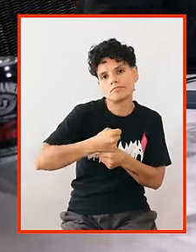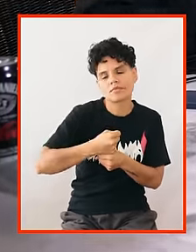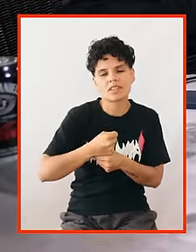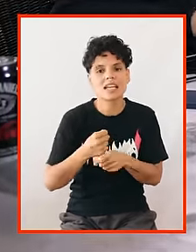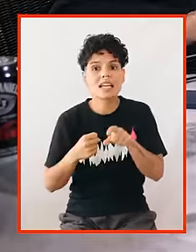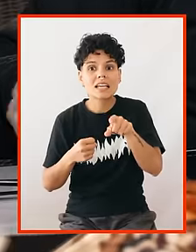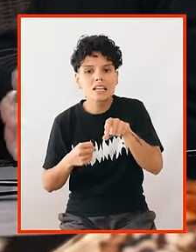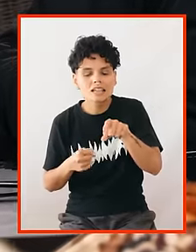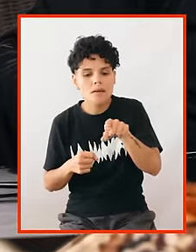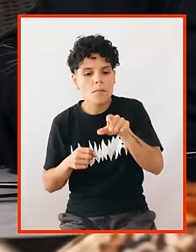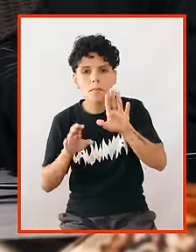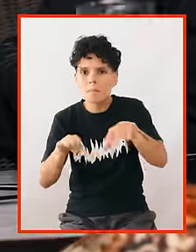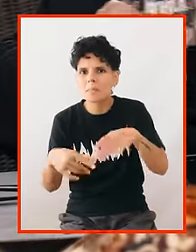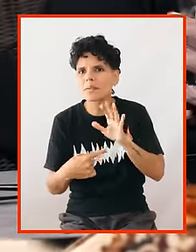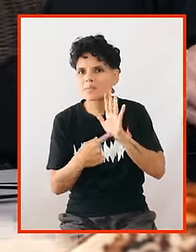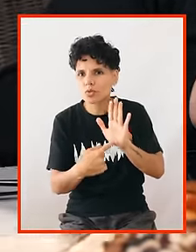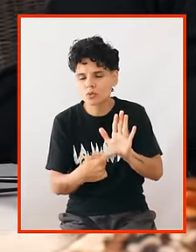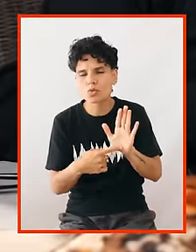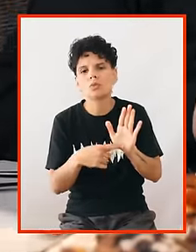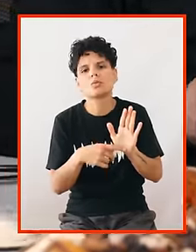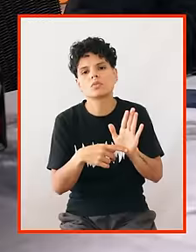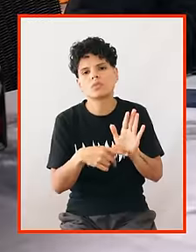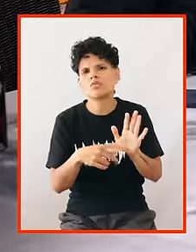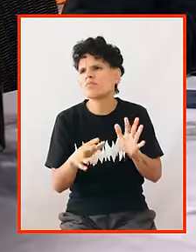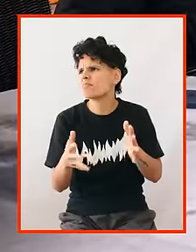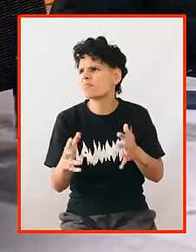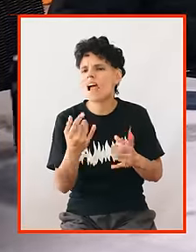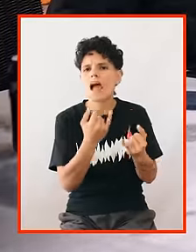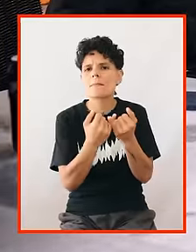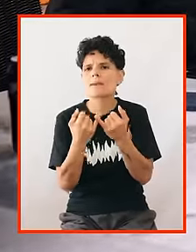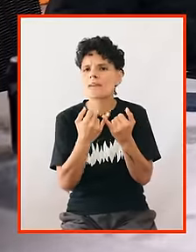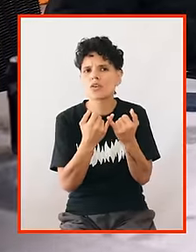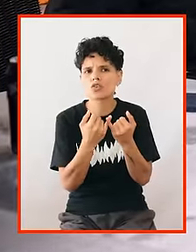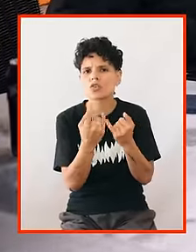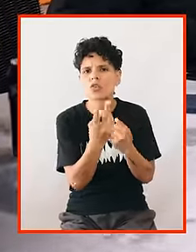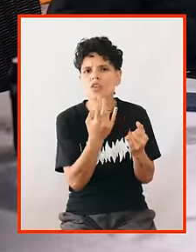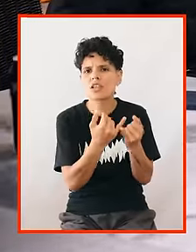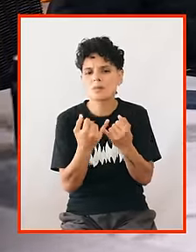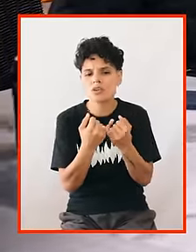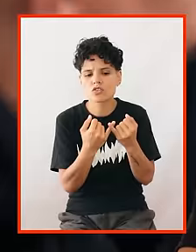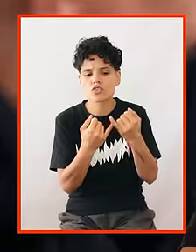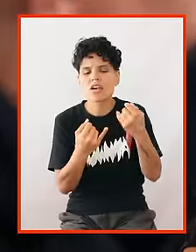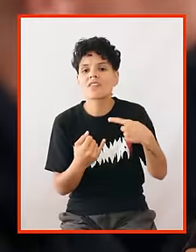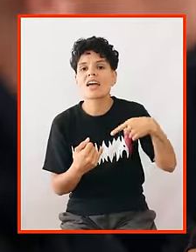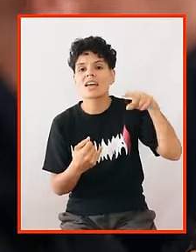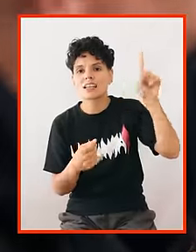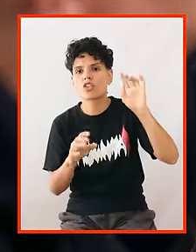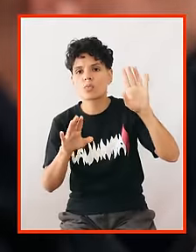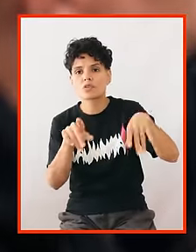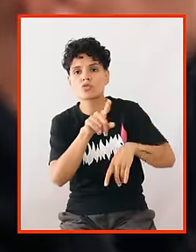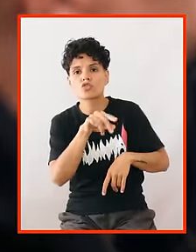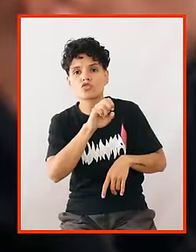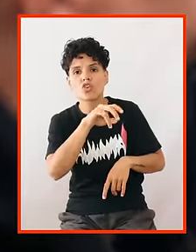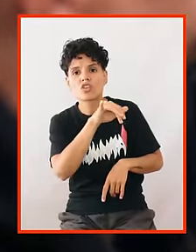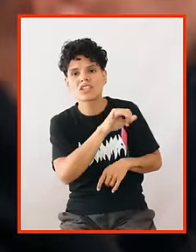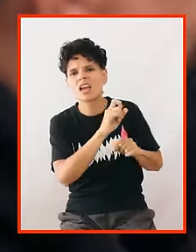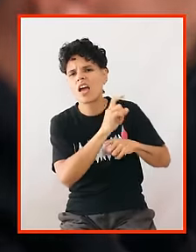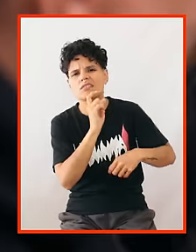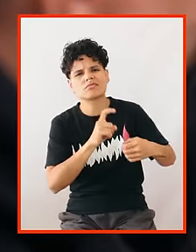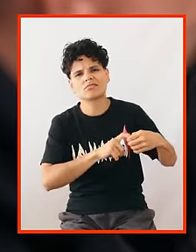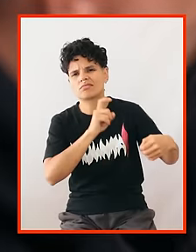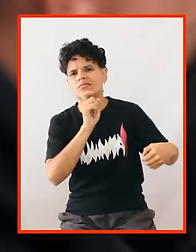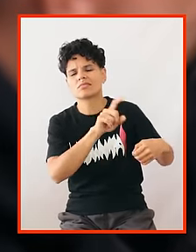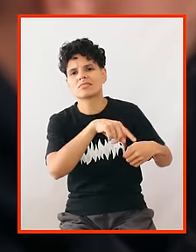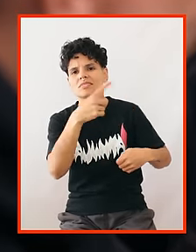ustedes? Por ese mismo show. Nos escuchan unos dos amigos que se habían ido de Sony y habían montado un sello independiente que se